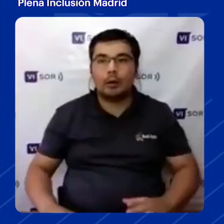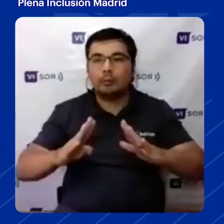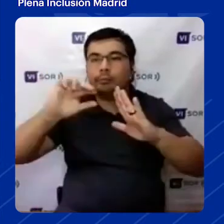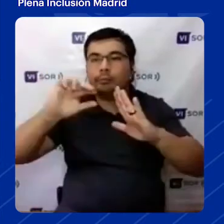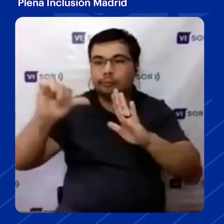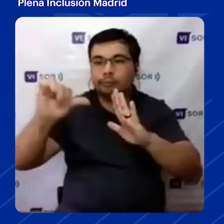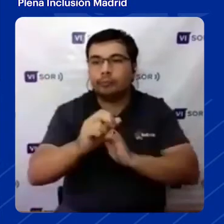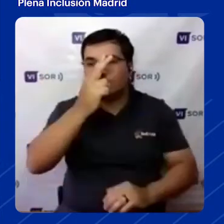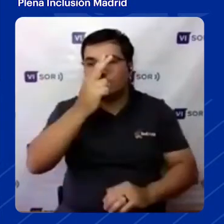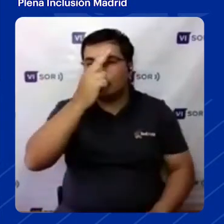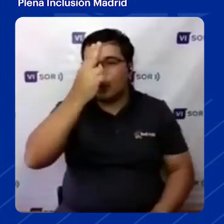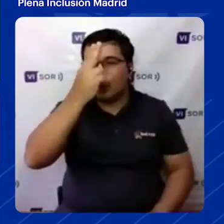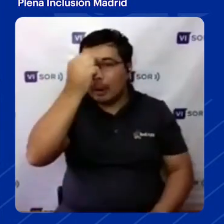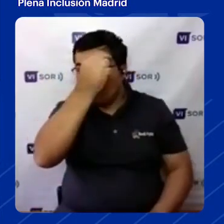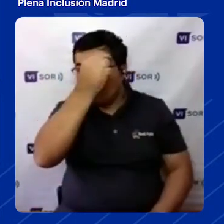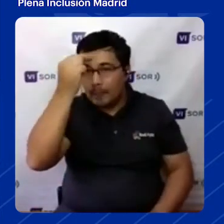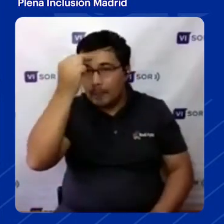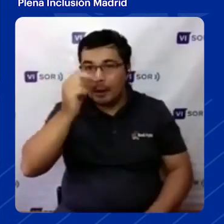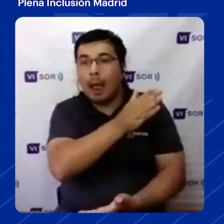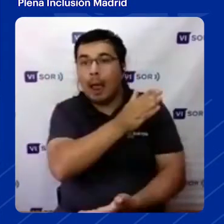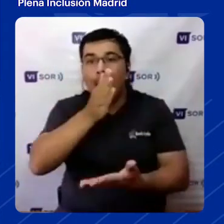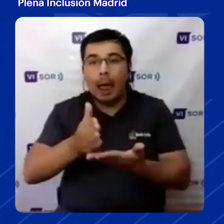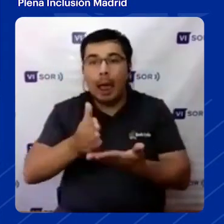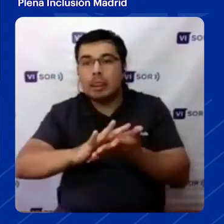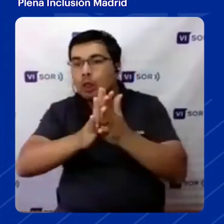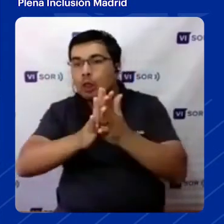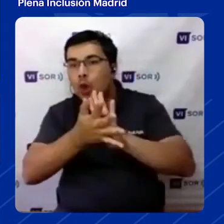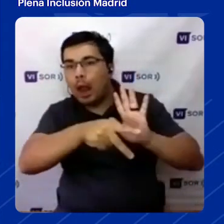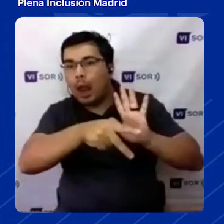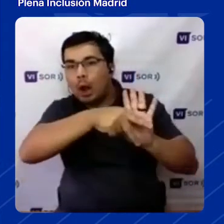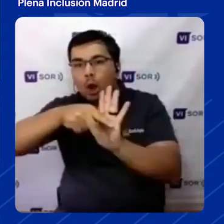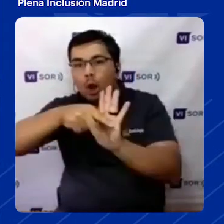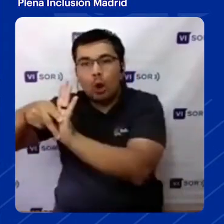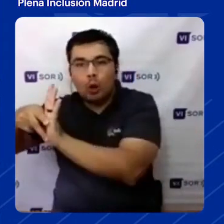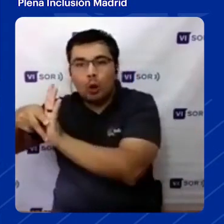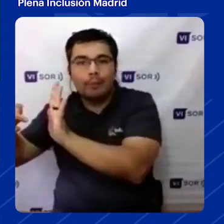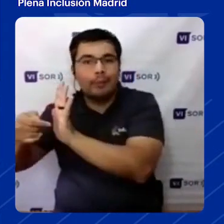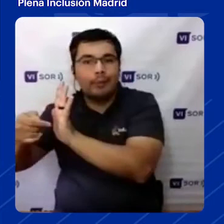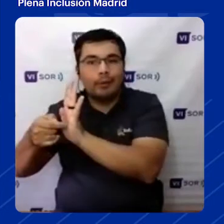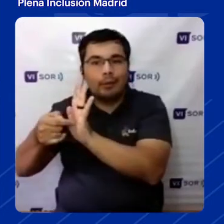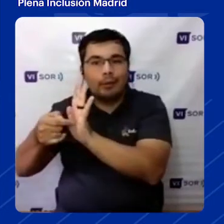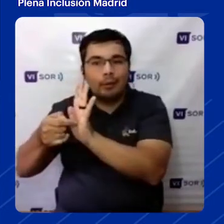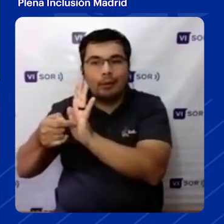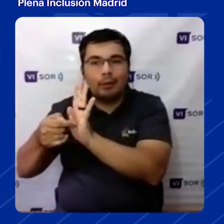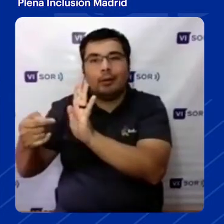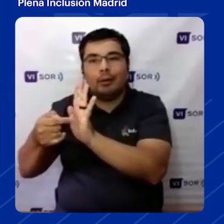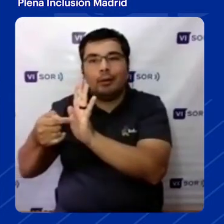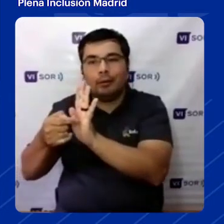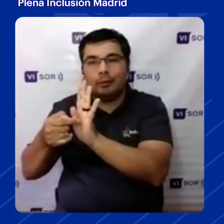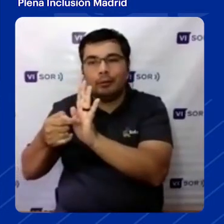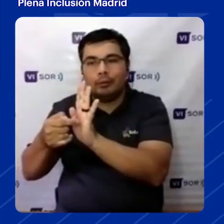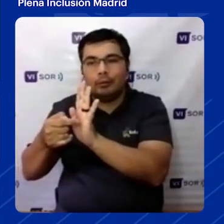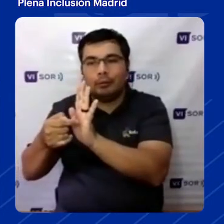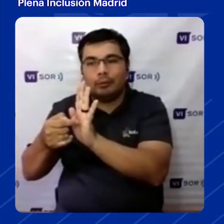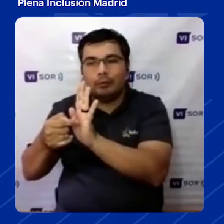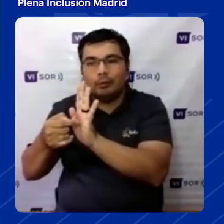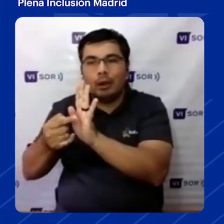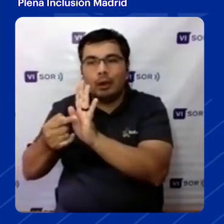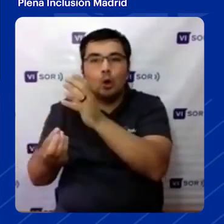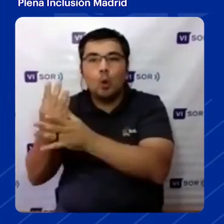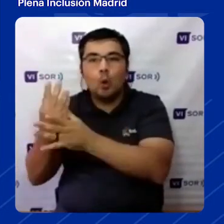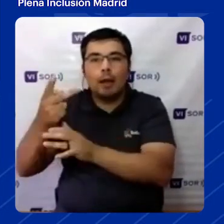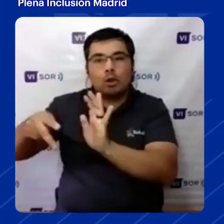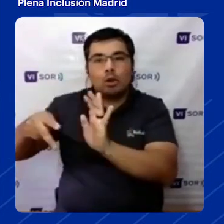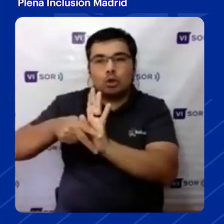todas las normas que han ido sucediéndose relativas a esa denominada aquí en España, por lo menos, nueva normalidad,